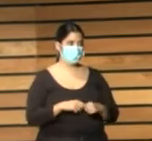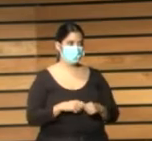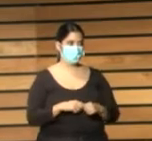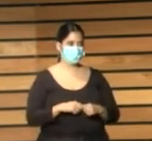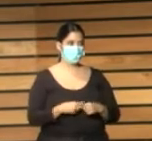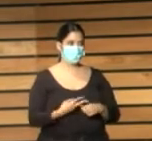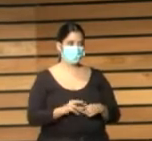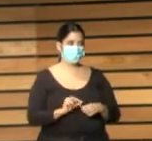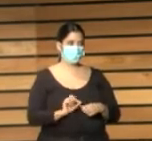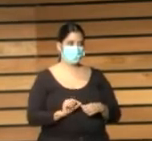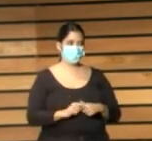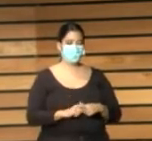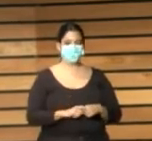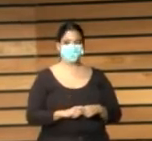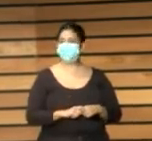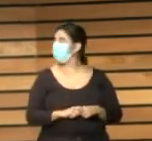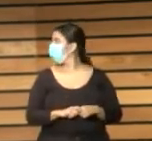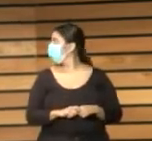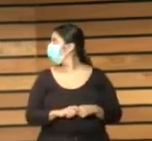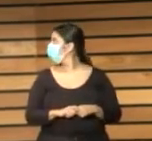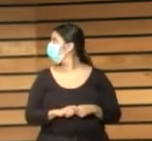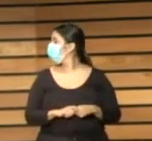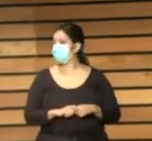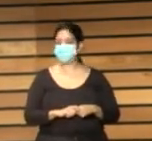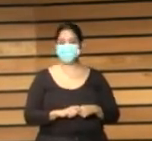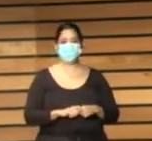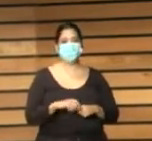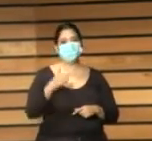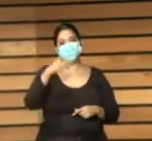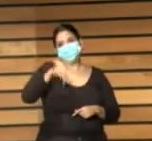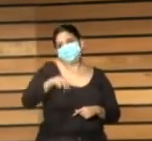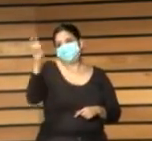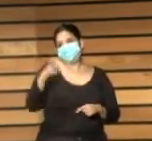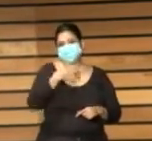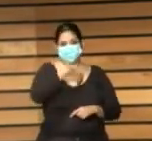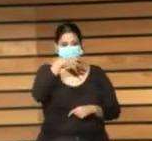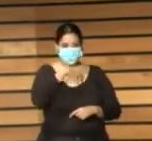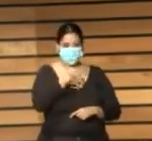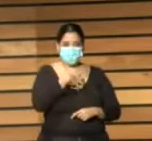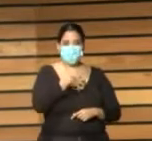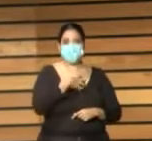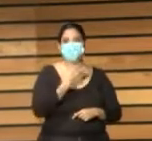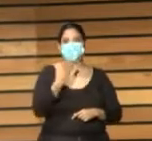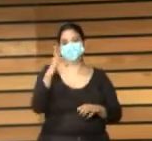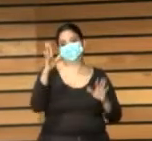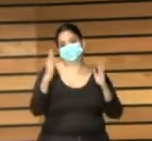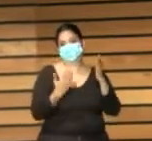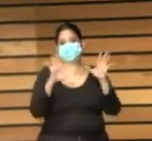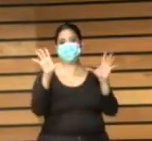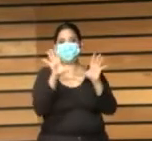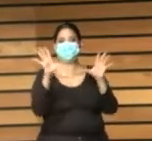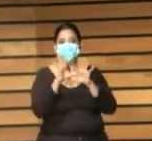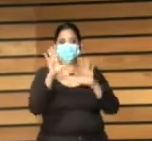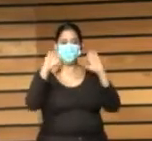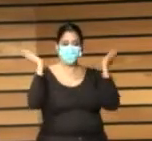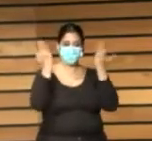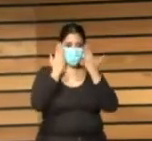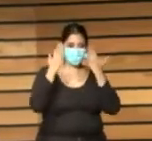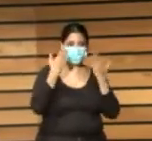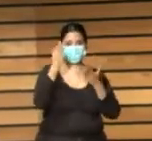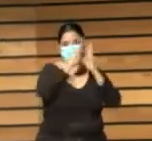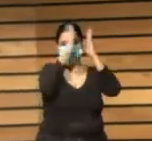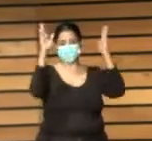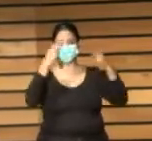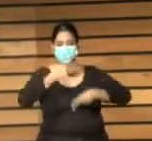Queridos amigos, queridas amigas, siento no poderos acompañar en este 10º Congreso Nacional de las Bibliotecas Públicas. Me hubiera